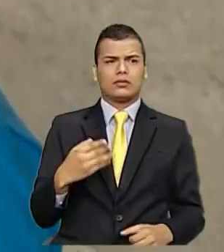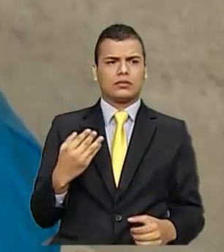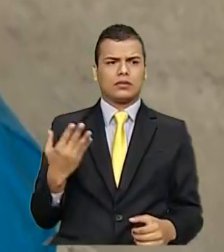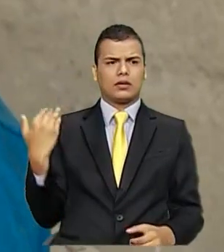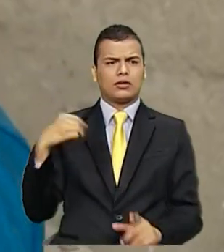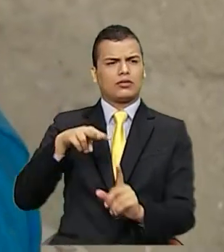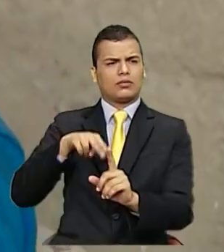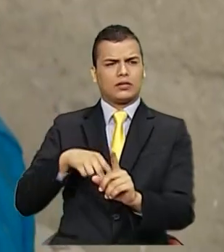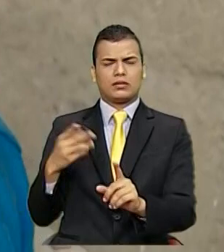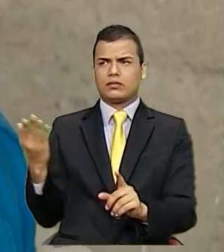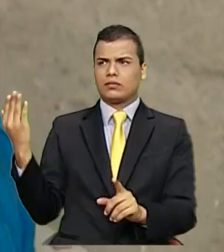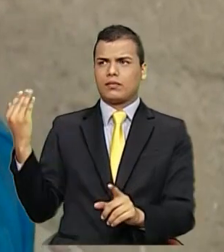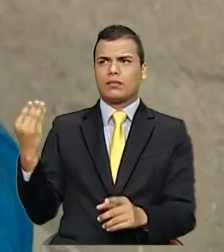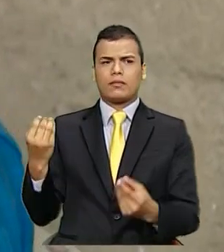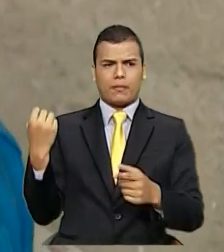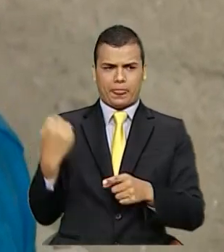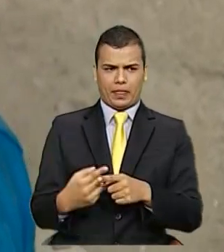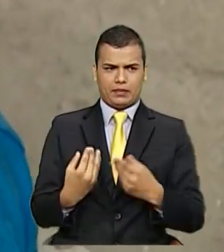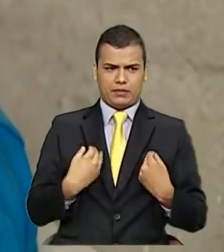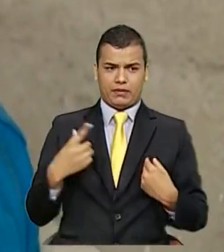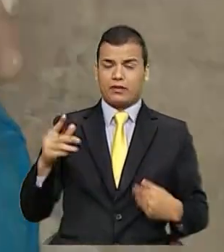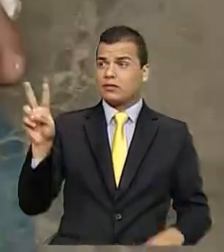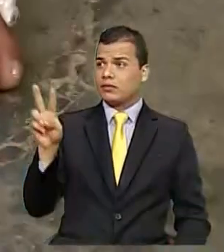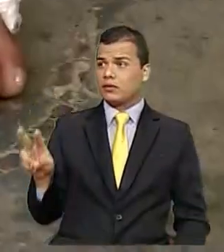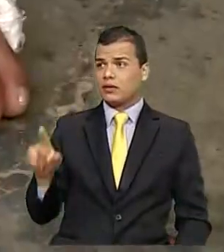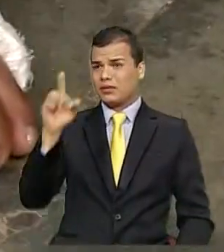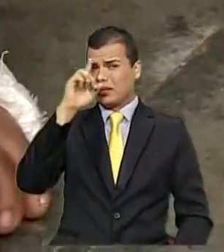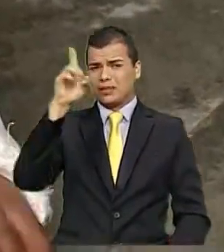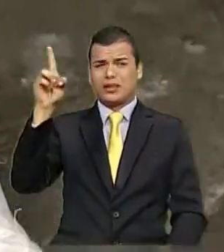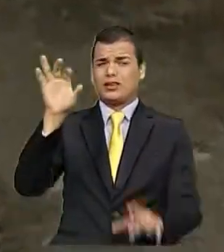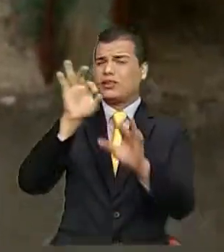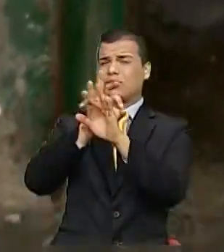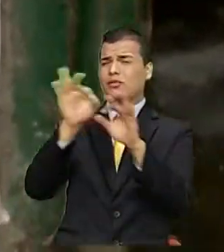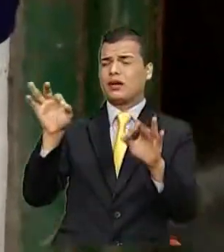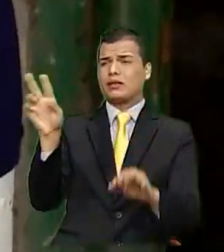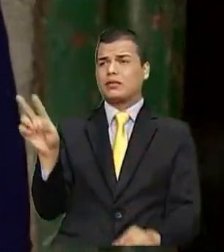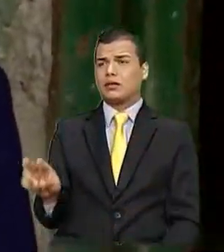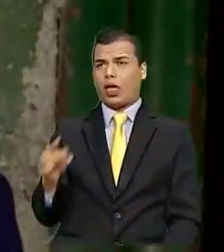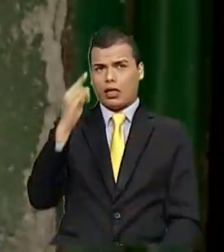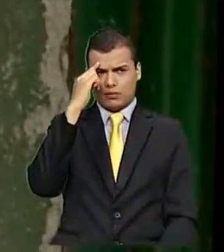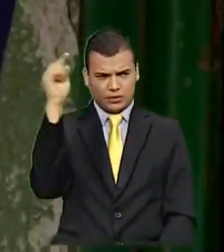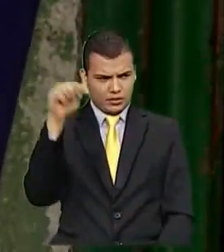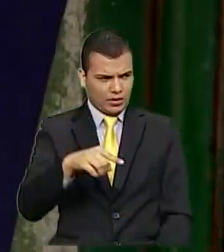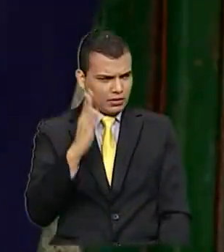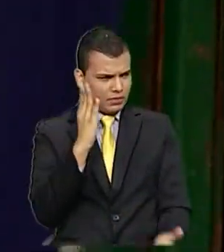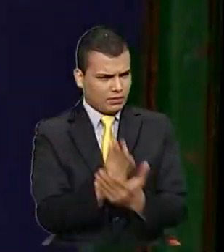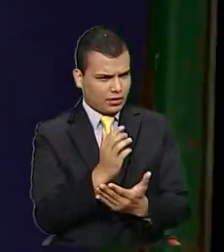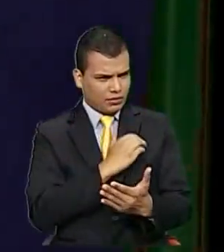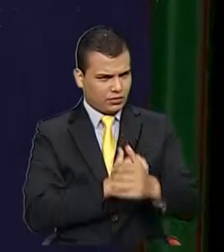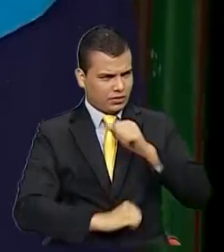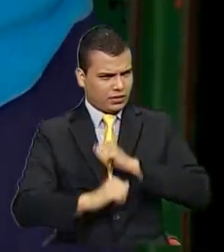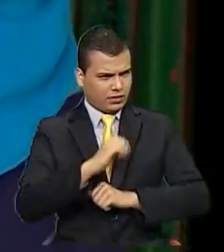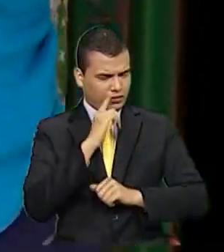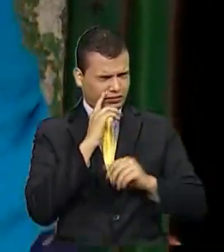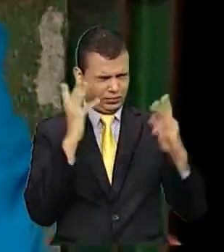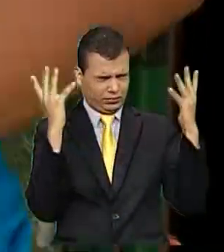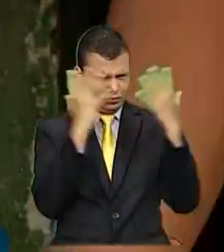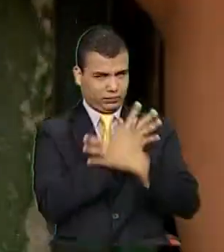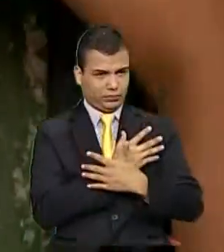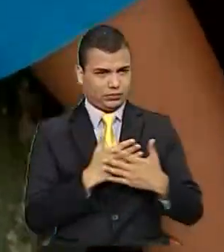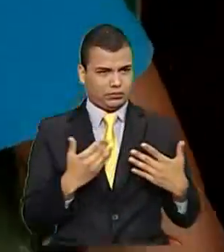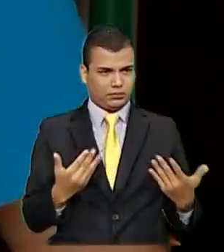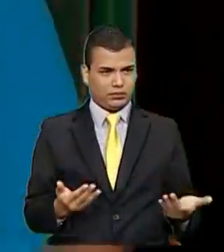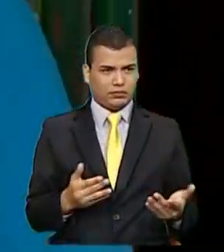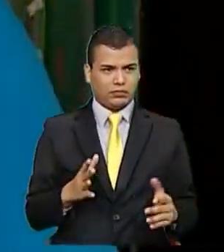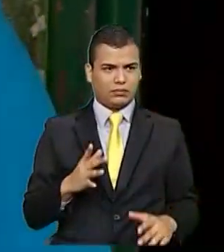meses procedente de Venezuela, de donde viajó huyendo de la violencia en ese país, sin imaginar que aquí resultaría herida por una bala perdida. Escuché